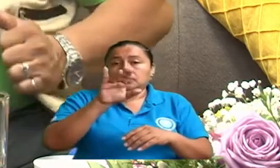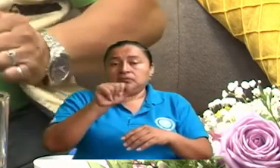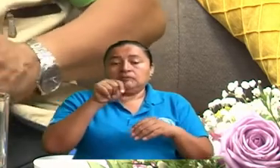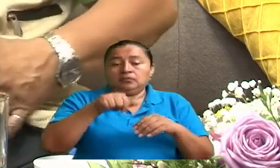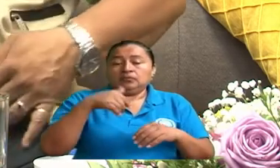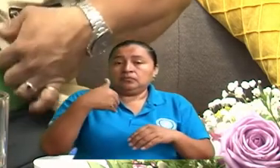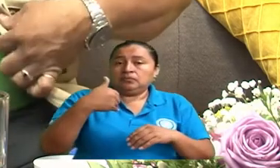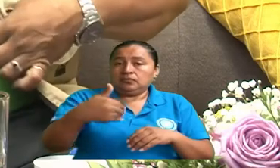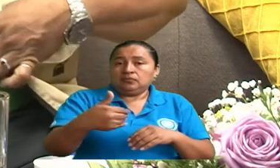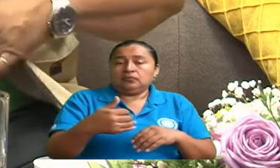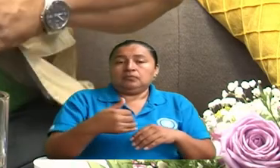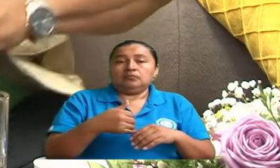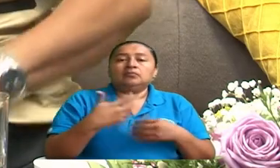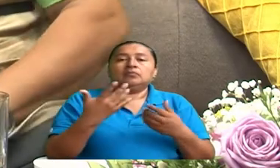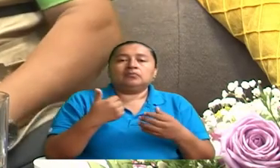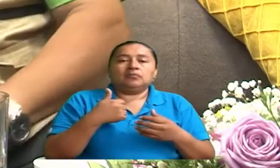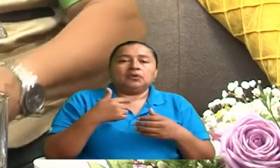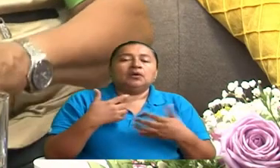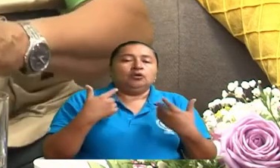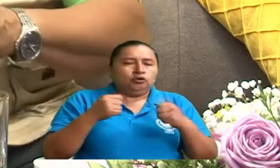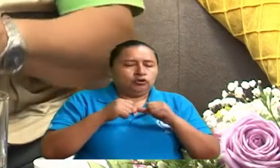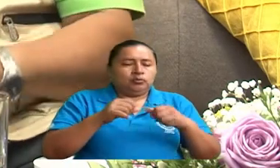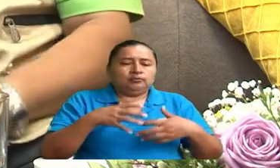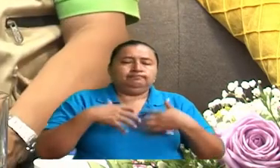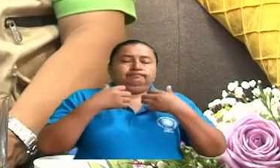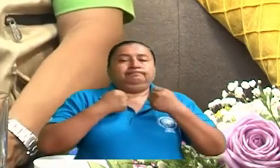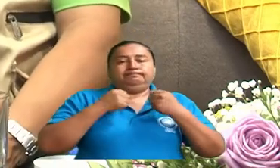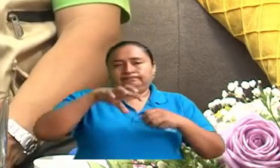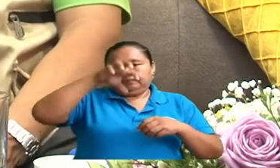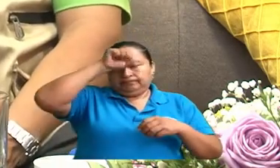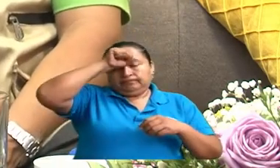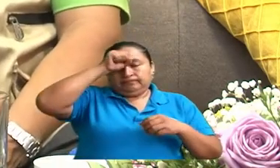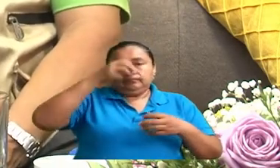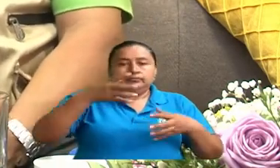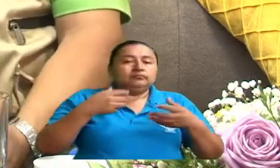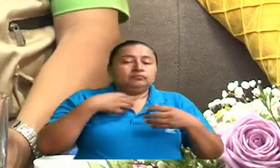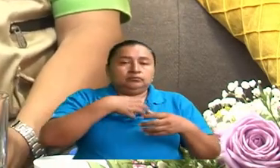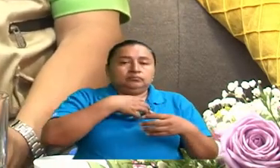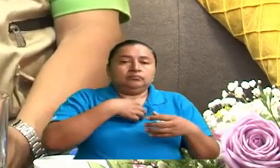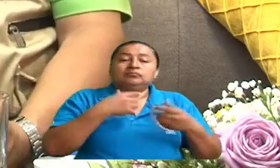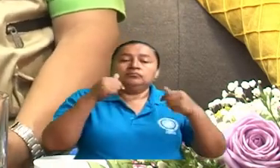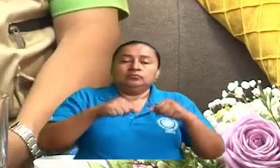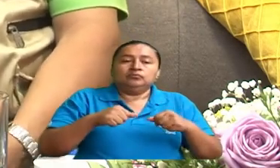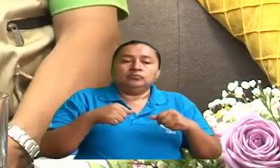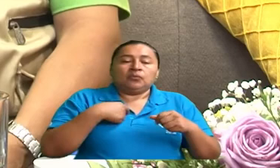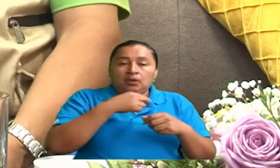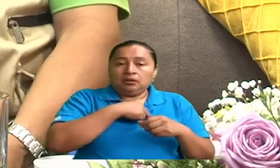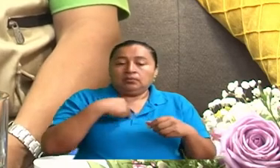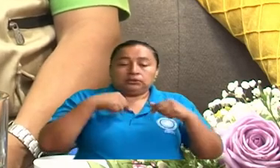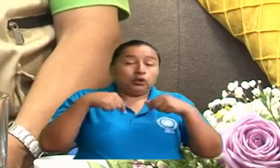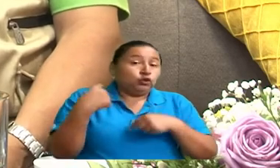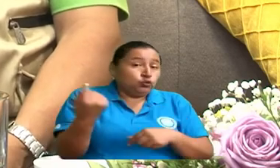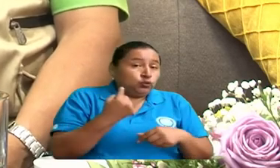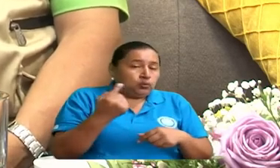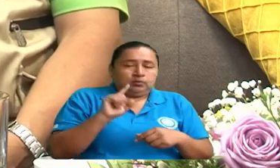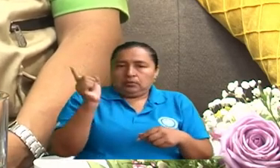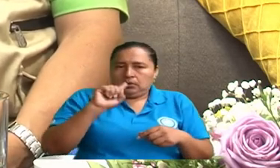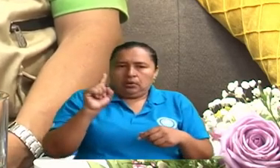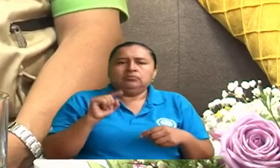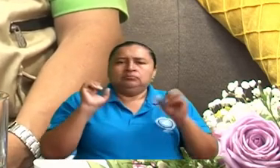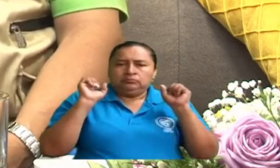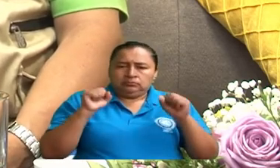de seguirnos empoderando, ¿verdad? Y creo que esto, de hecho, no lo vamos a lograr solo tampoco,